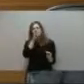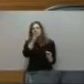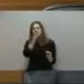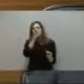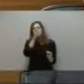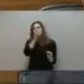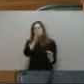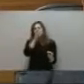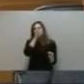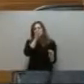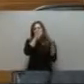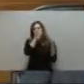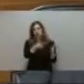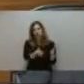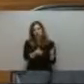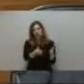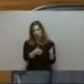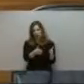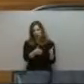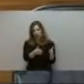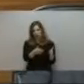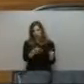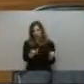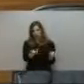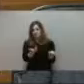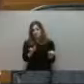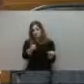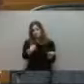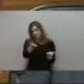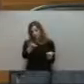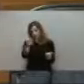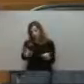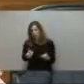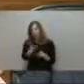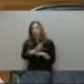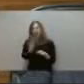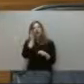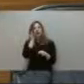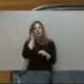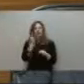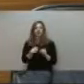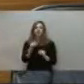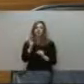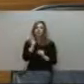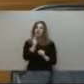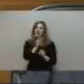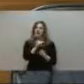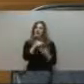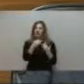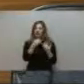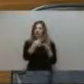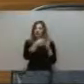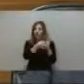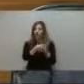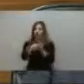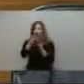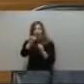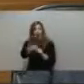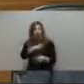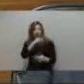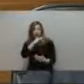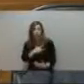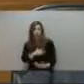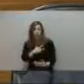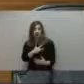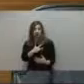hace, entre otros sitios. Consejera, mire, la pregunta viene a colación de que hoy por hoy,